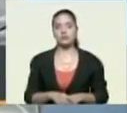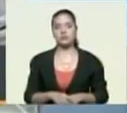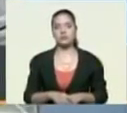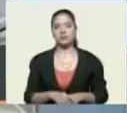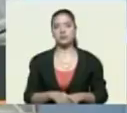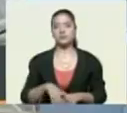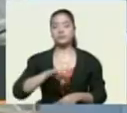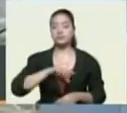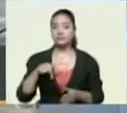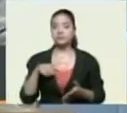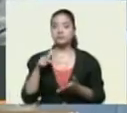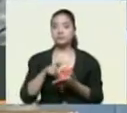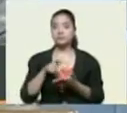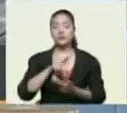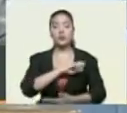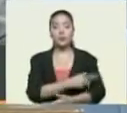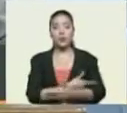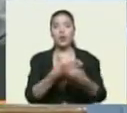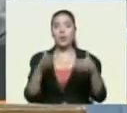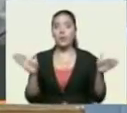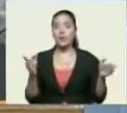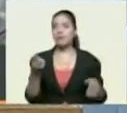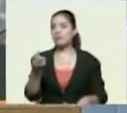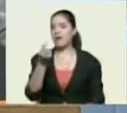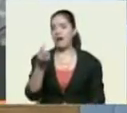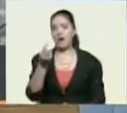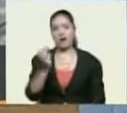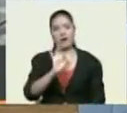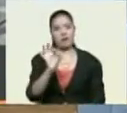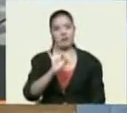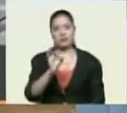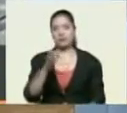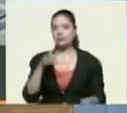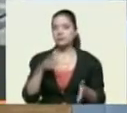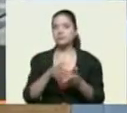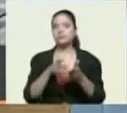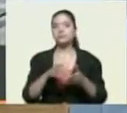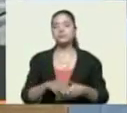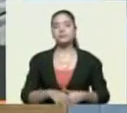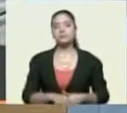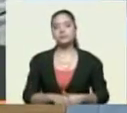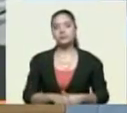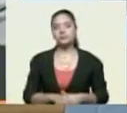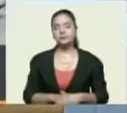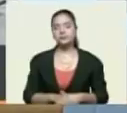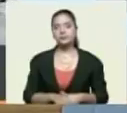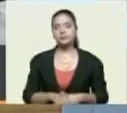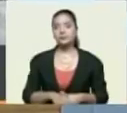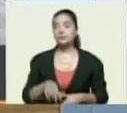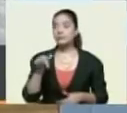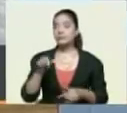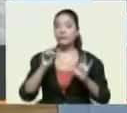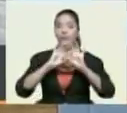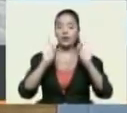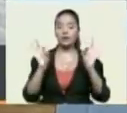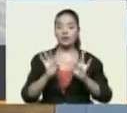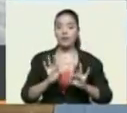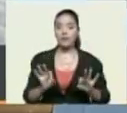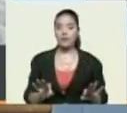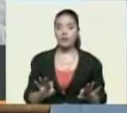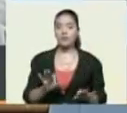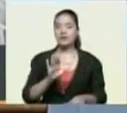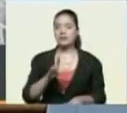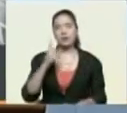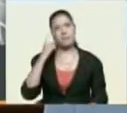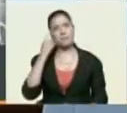que hacemos vida en los poderes públicos nacionales, nadie que delinca de esta forma va